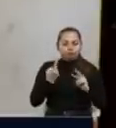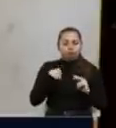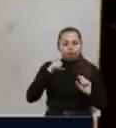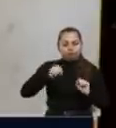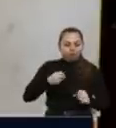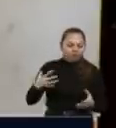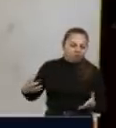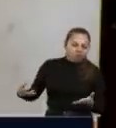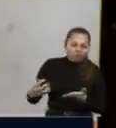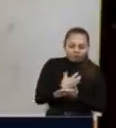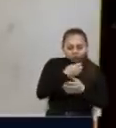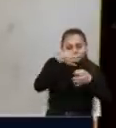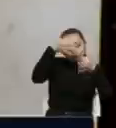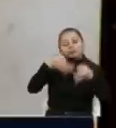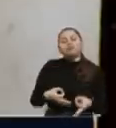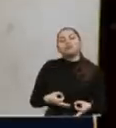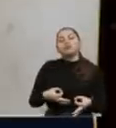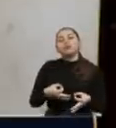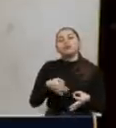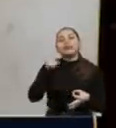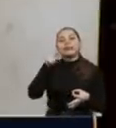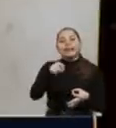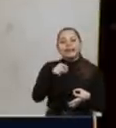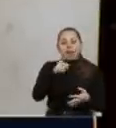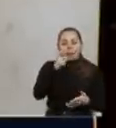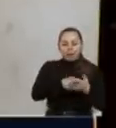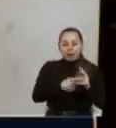eficaz de este delito.